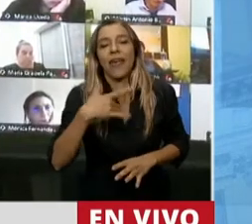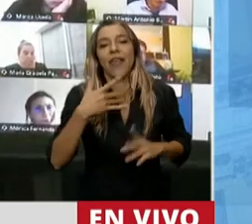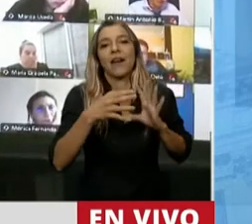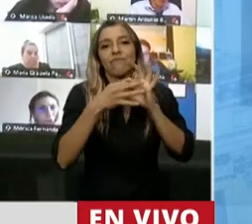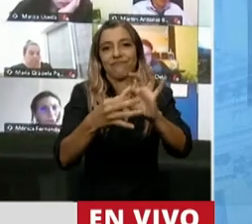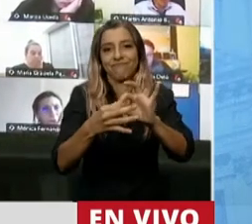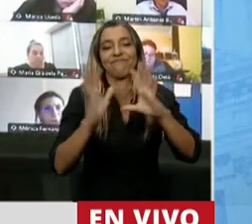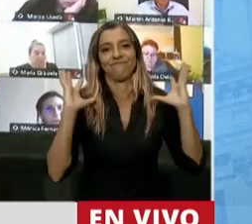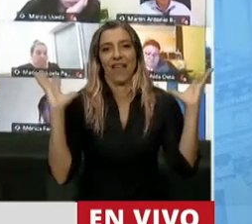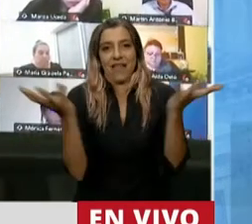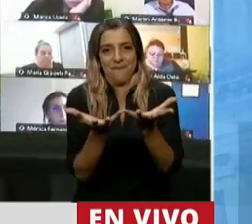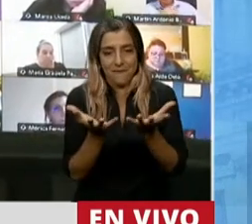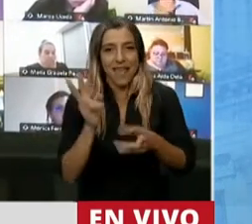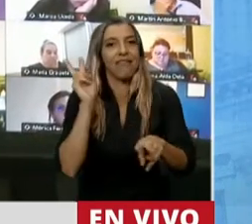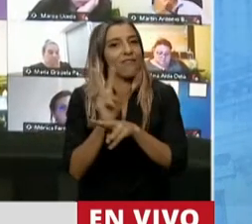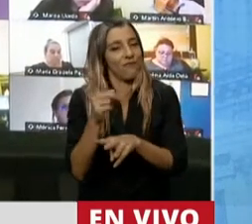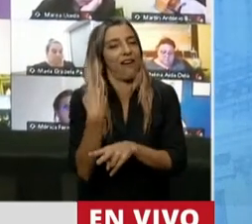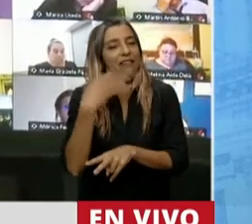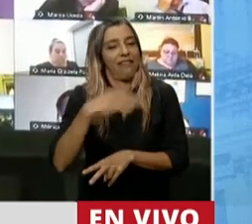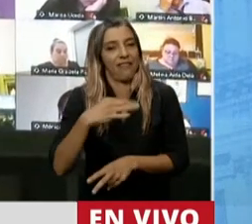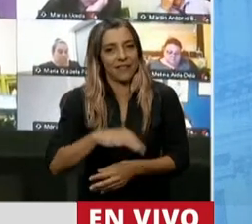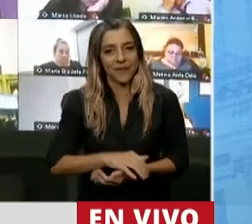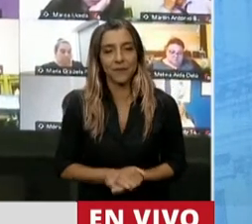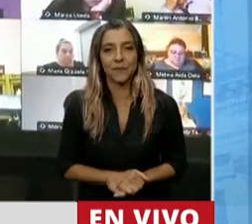¿Sabe qué, señor presidente?